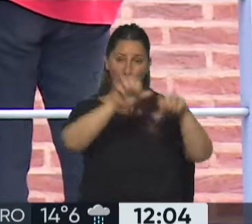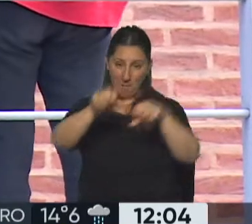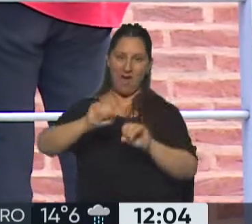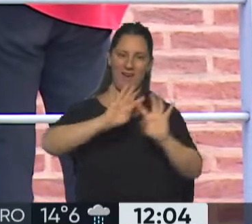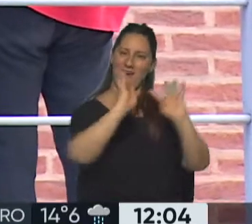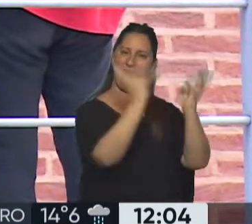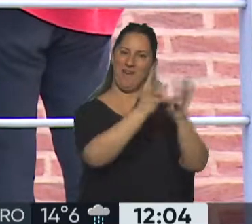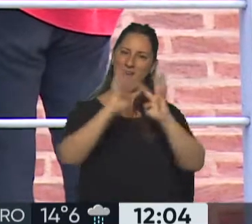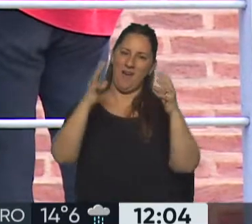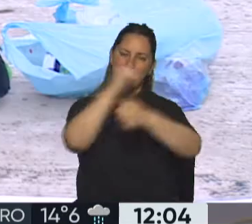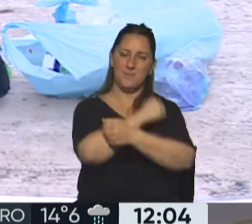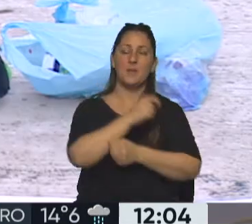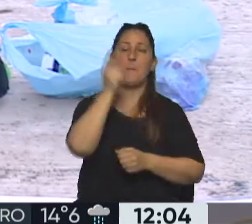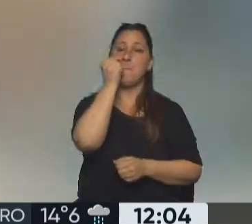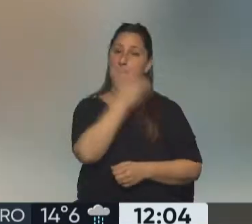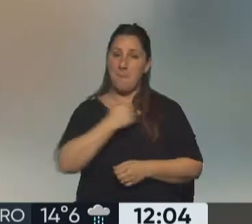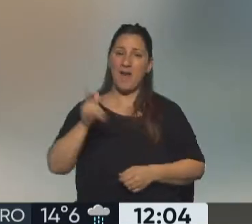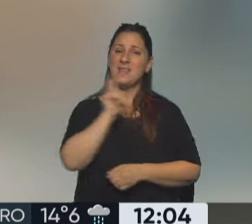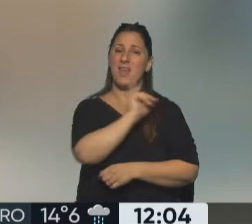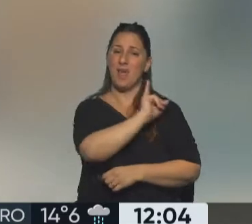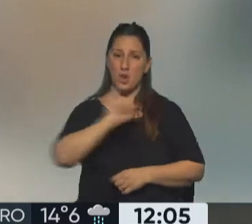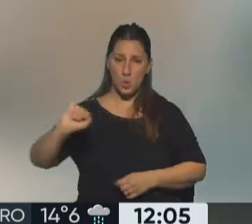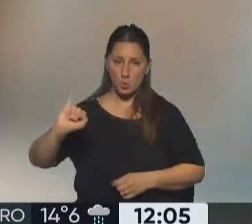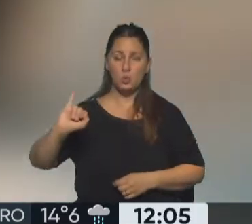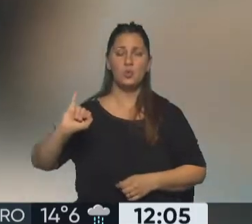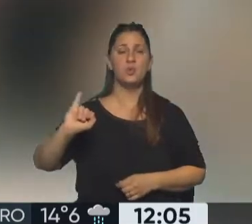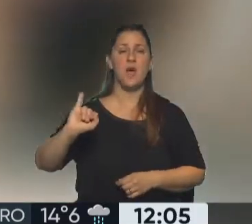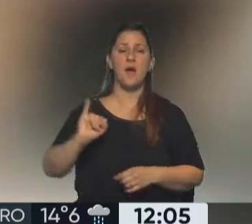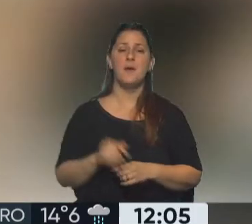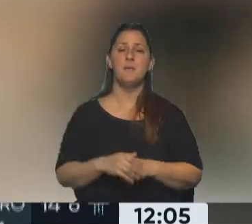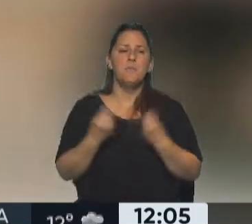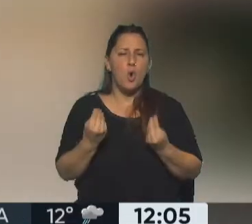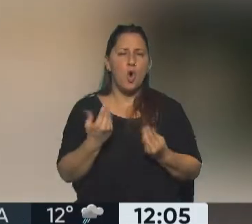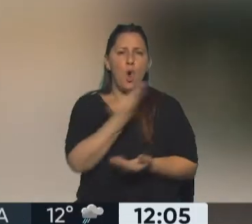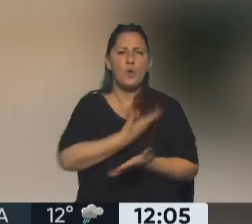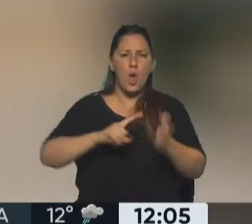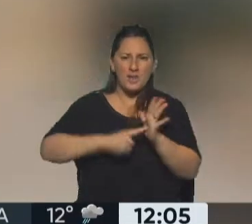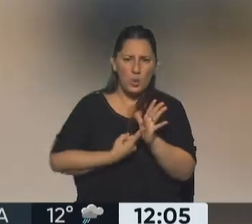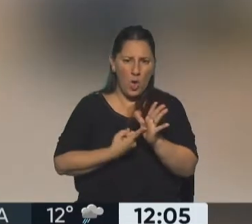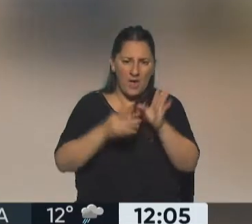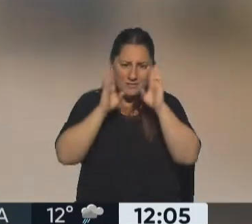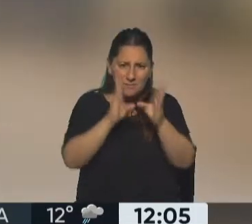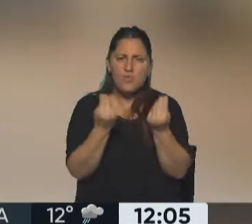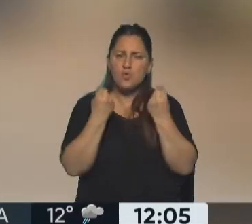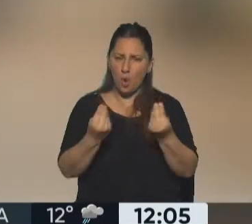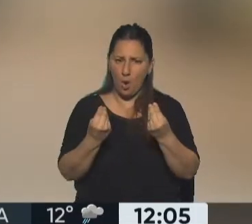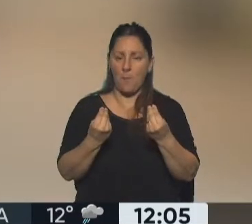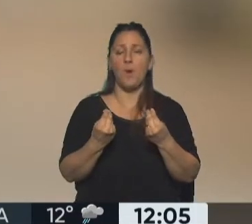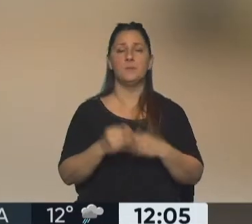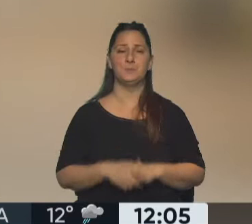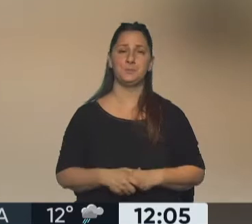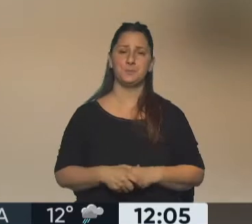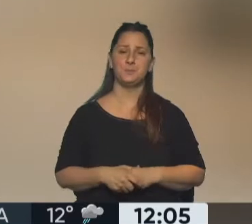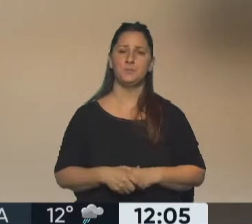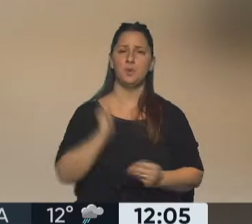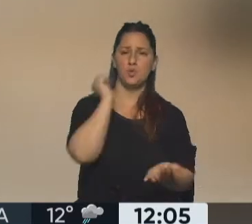las denuncias de los padres, de los alumnos, de las comunidades educativas, o como cómo está procediendo el gobierno de la ciudad de Buenos Aires, que por un lado